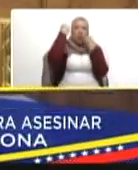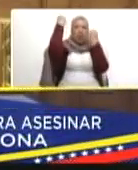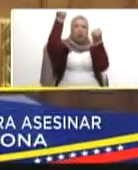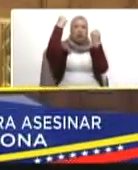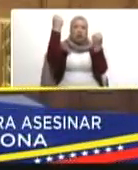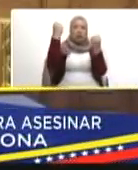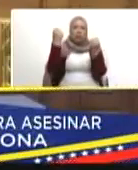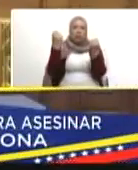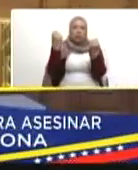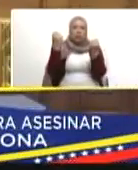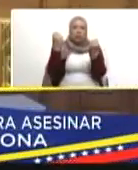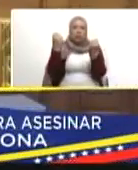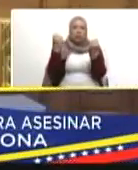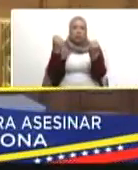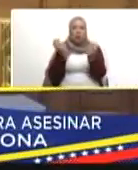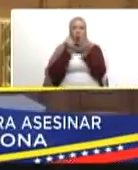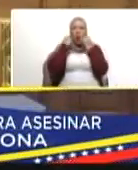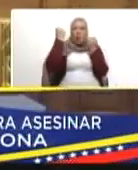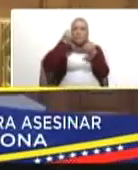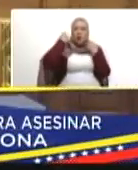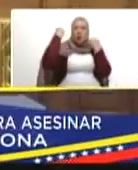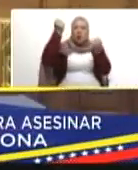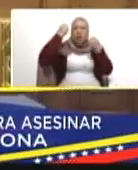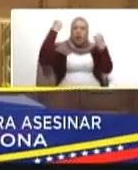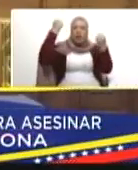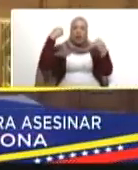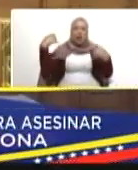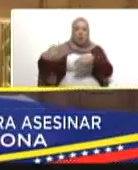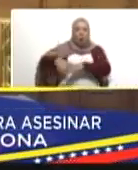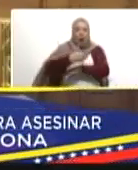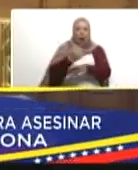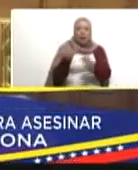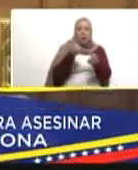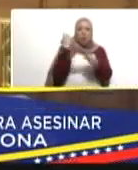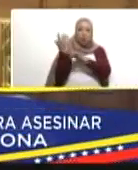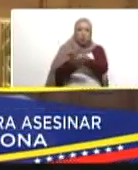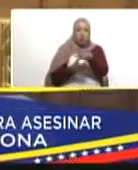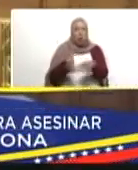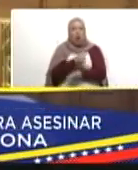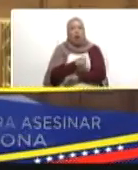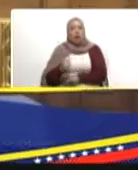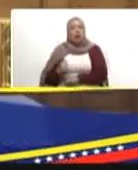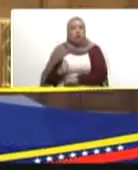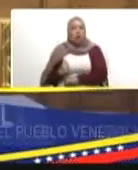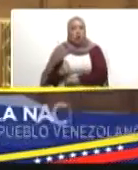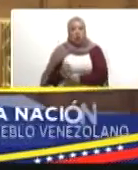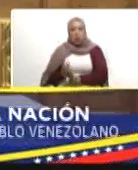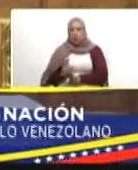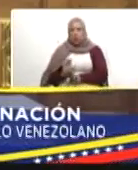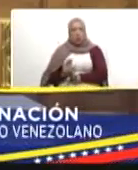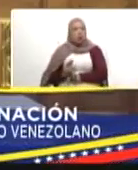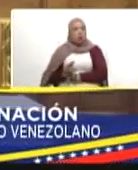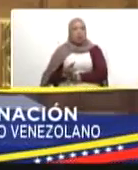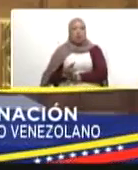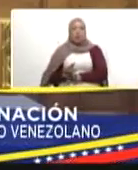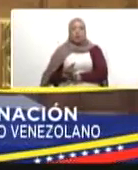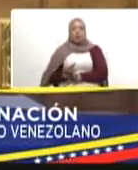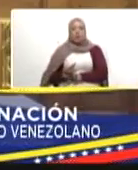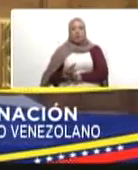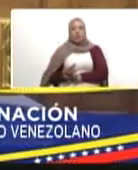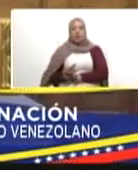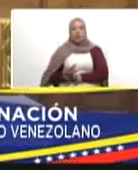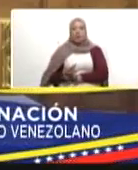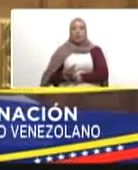violencia porque ellos cuando planifican creen que están solos en el rim los